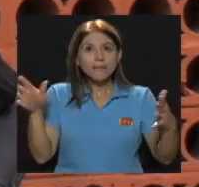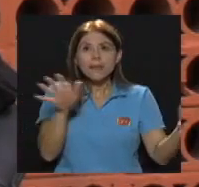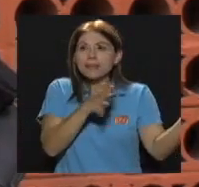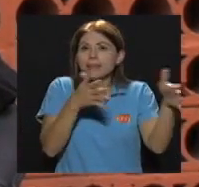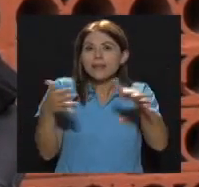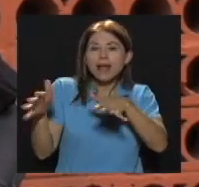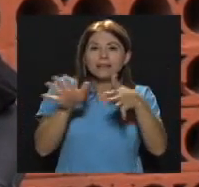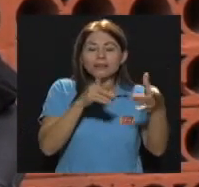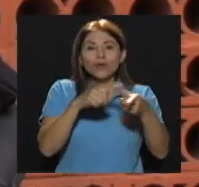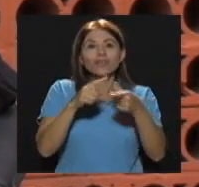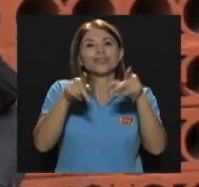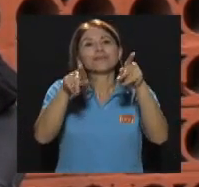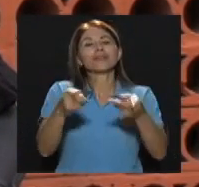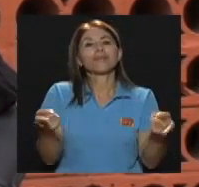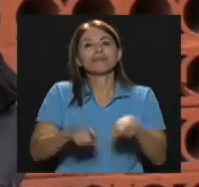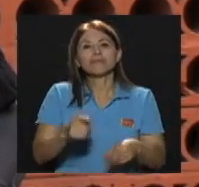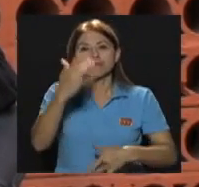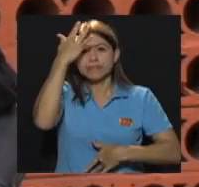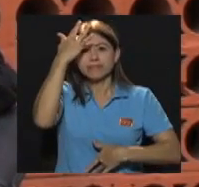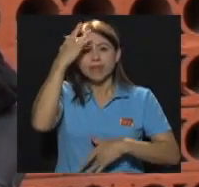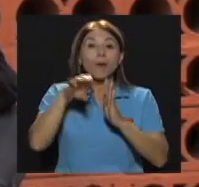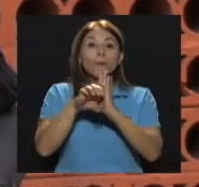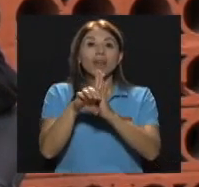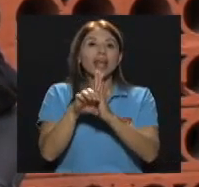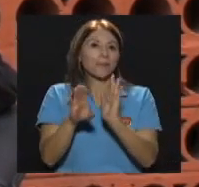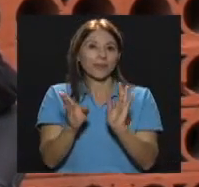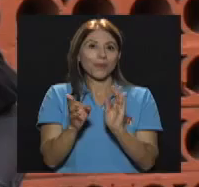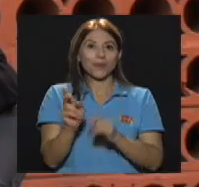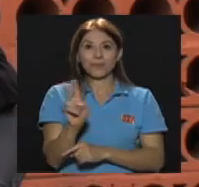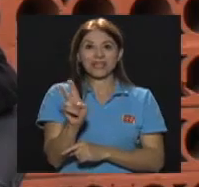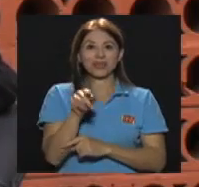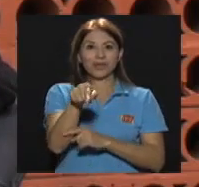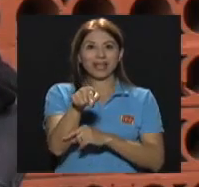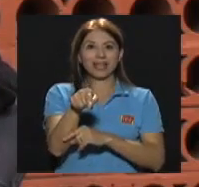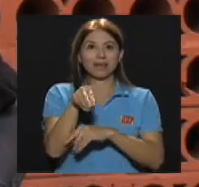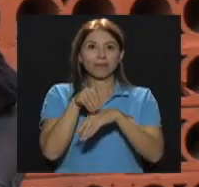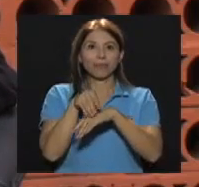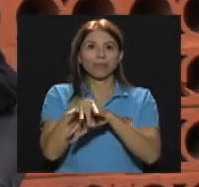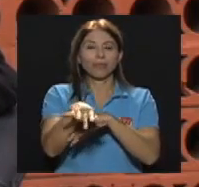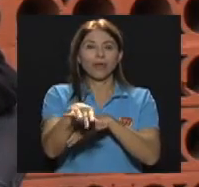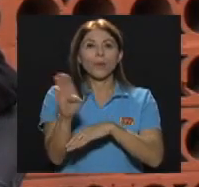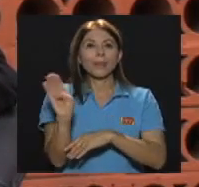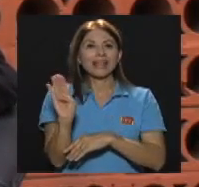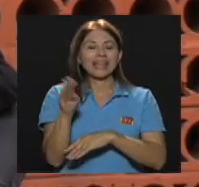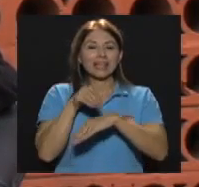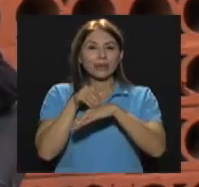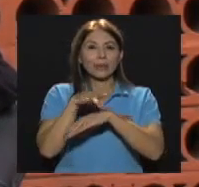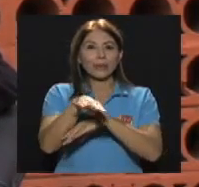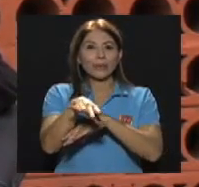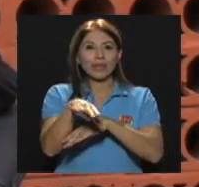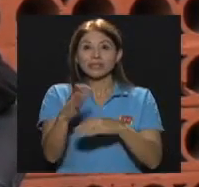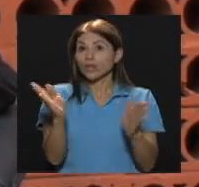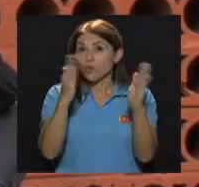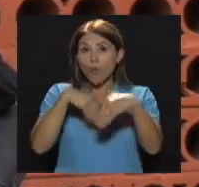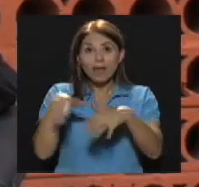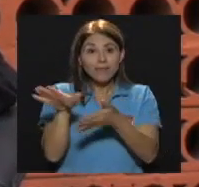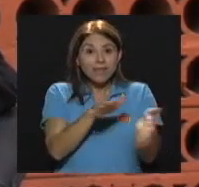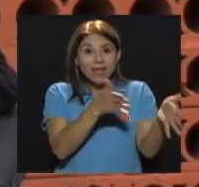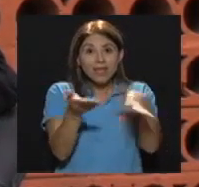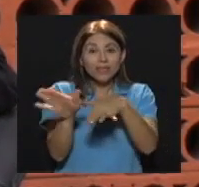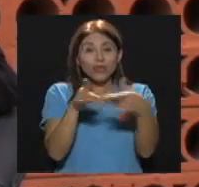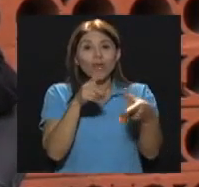provoca enfermedades, ¿verdad? Porque, por ejemplo, si hay un virus o hay bacterias, pues efectivamente, si un espacio no está bien ventilado, pues,